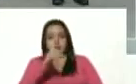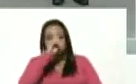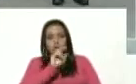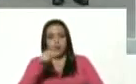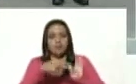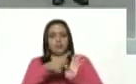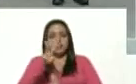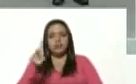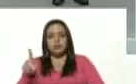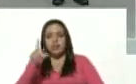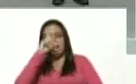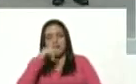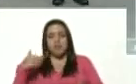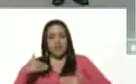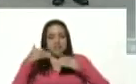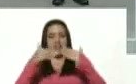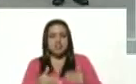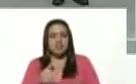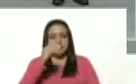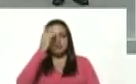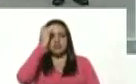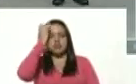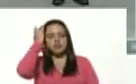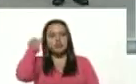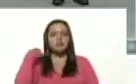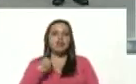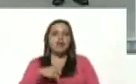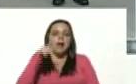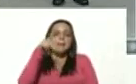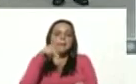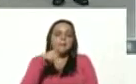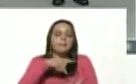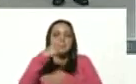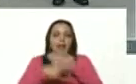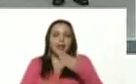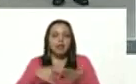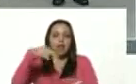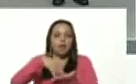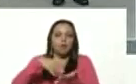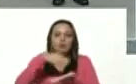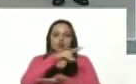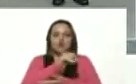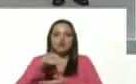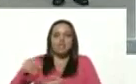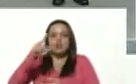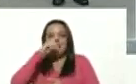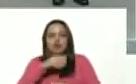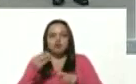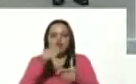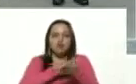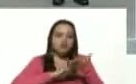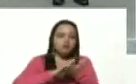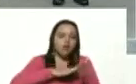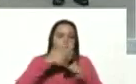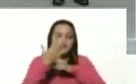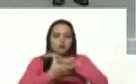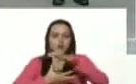2021 es año de avance, el plan Carabobo 200 es año de avance, de solución de